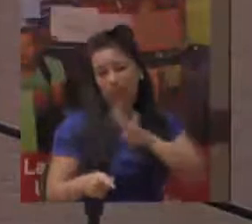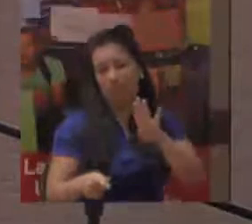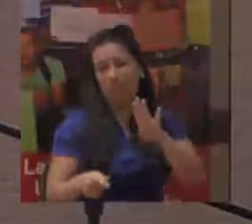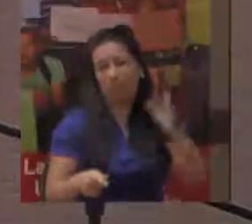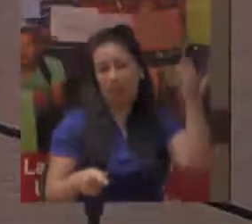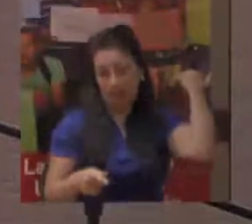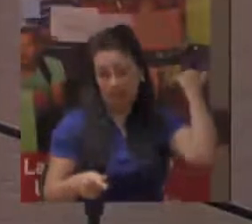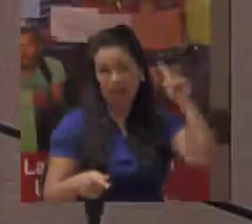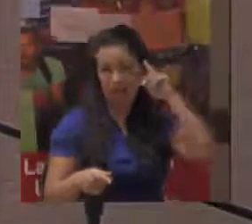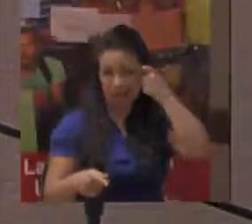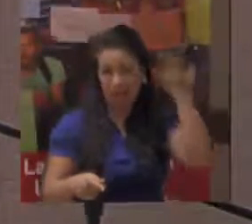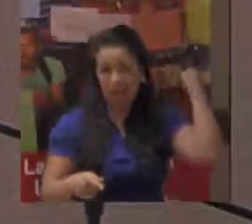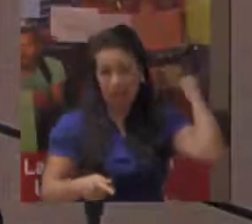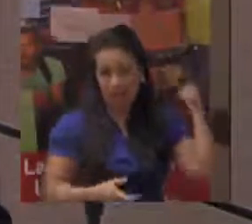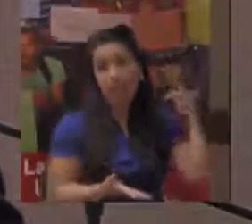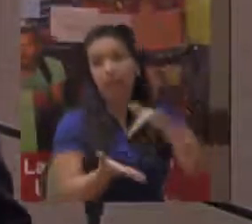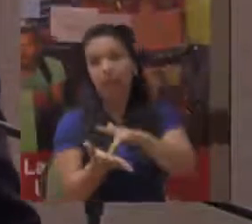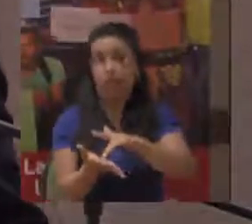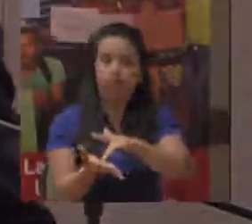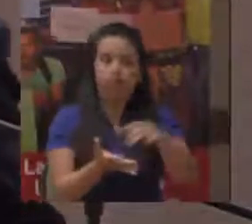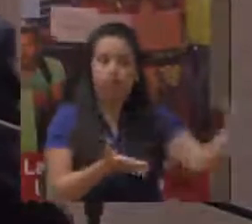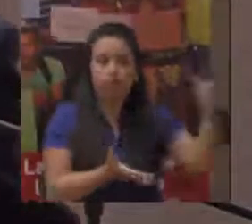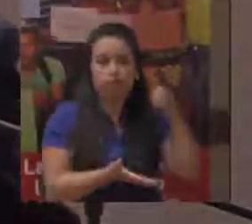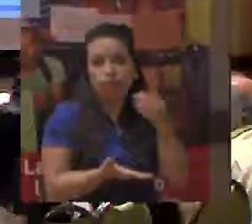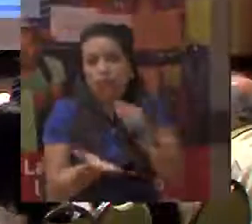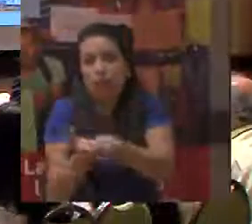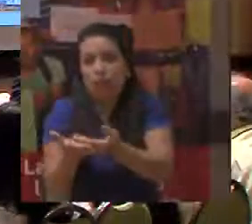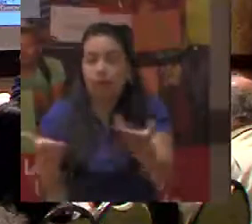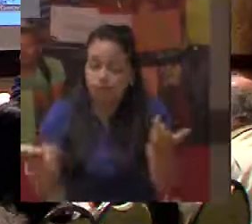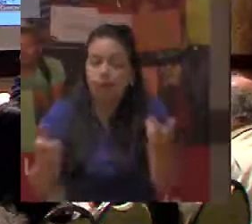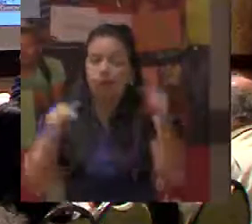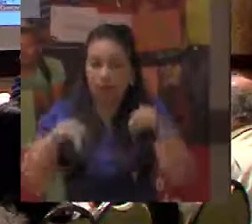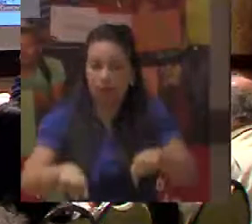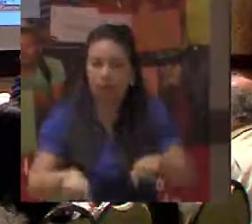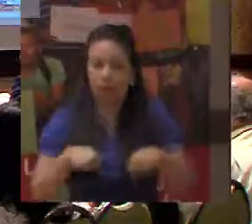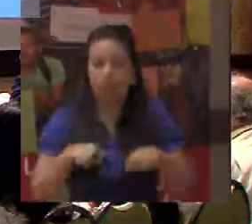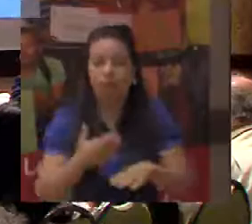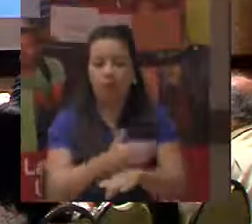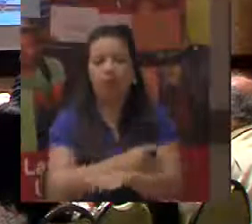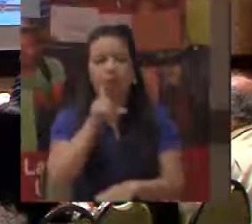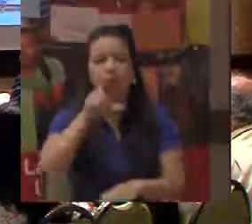a finalizar el primer semestre de este año.